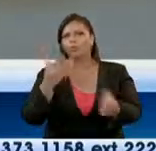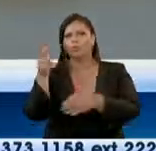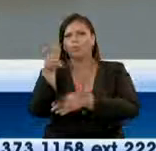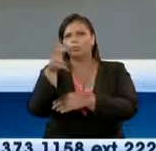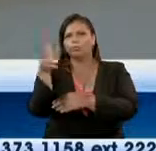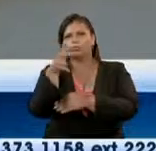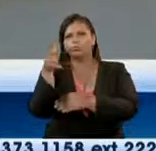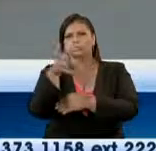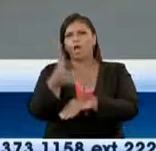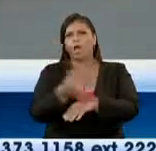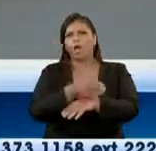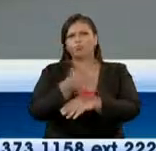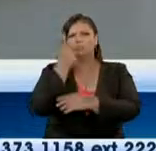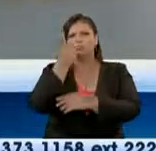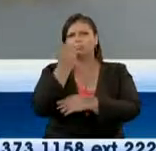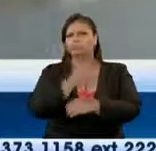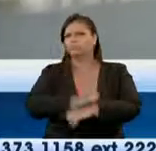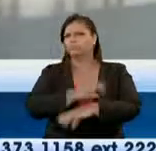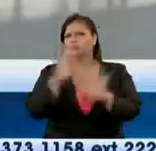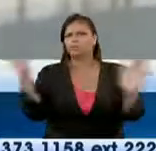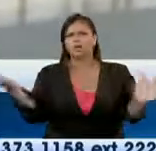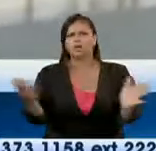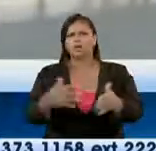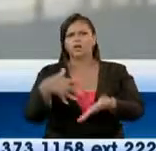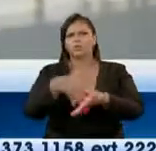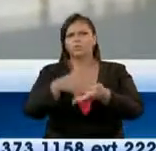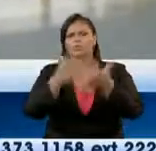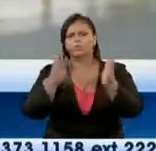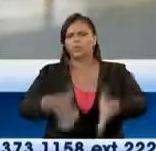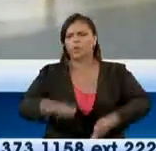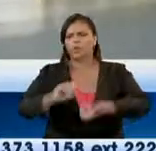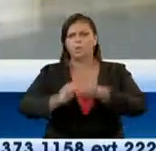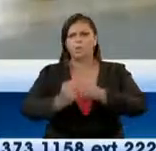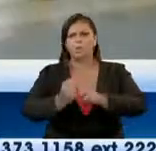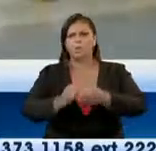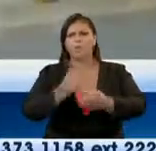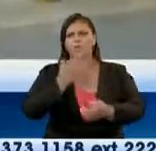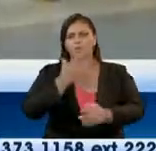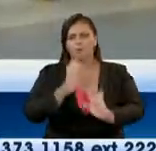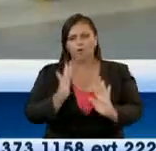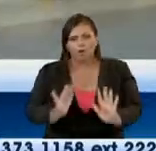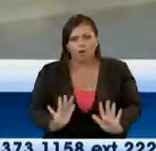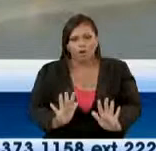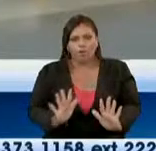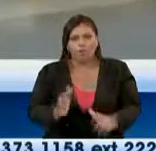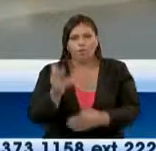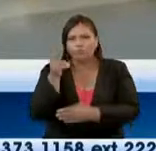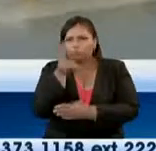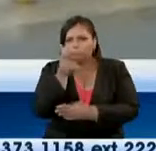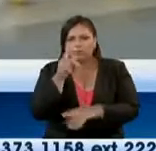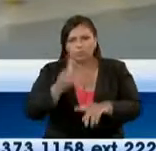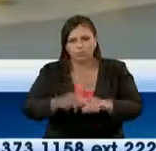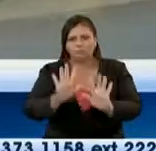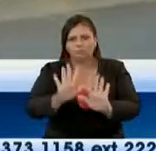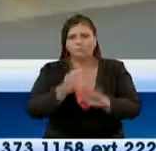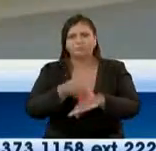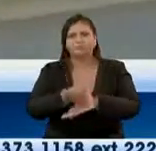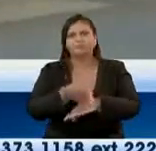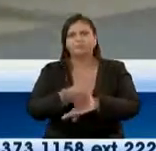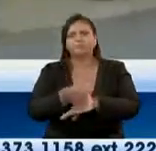puede evidenciar la actitud que tienen los estudiantes de secundaria. ¿Y por qué al mediodía? Porque es la hora en la